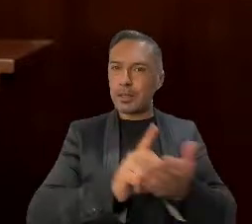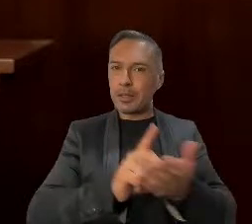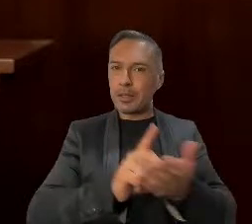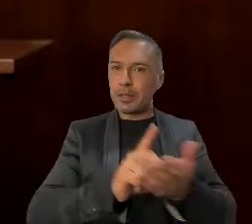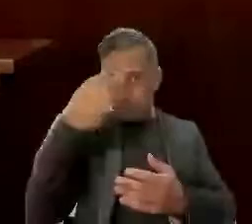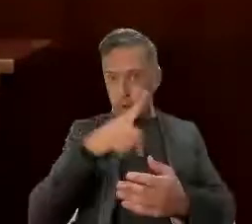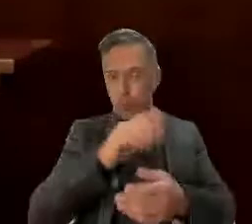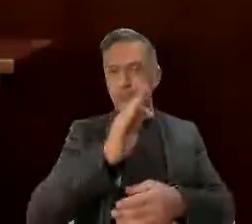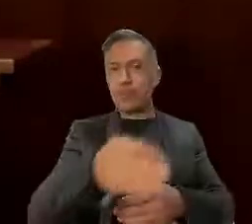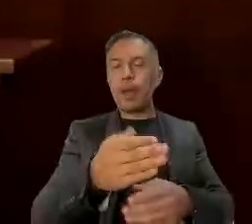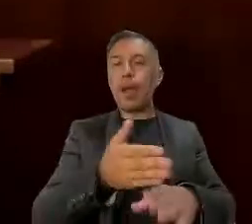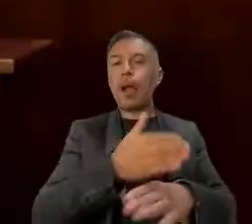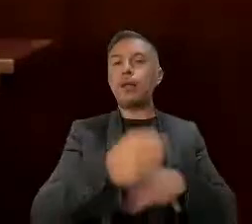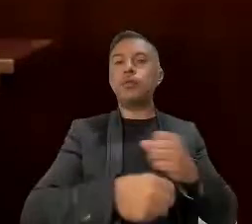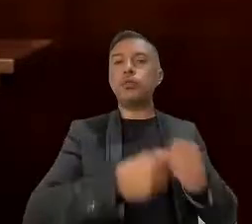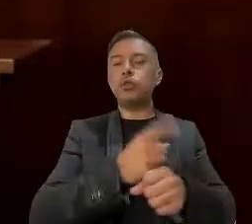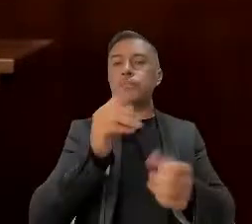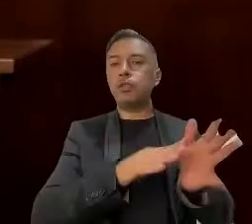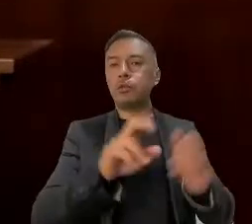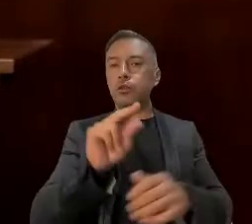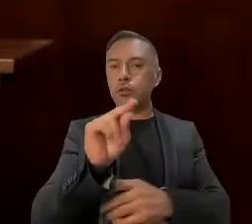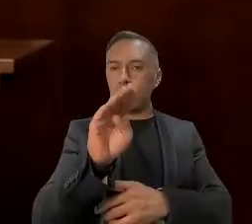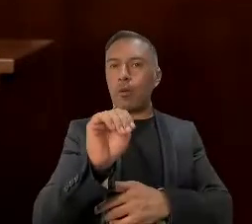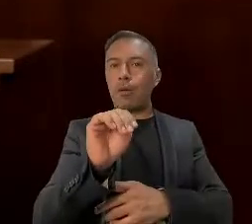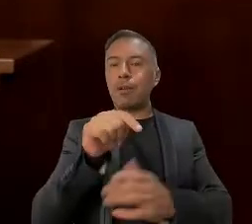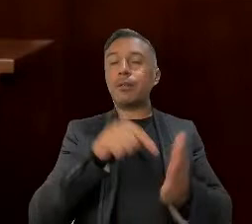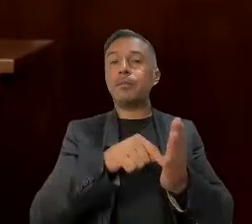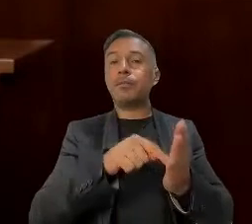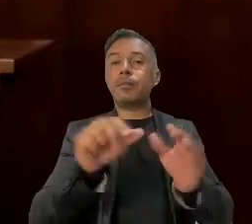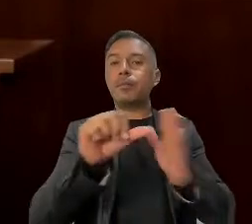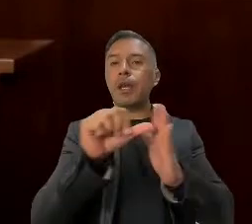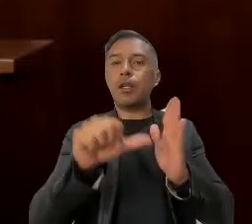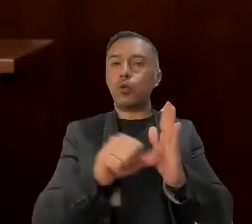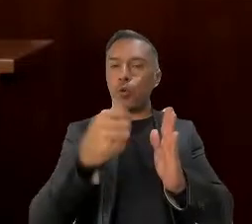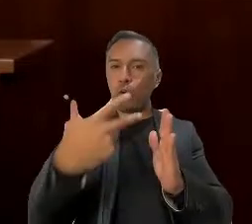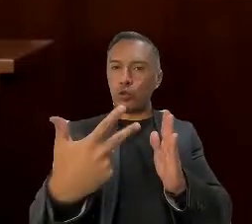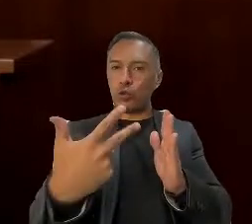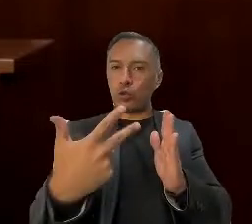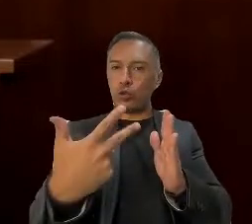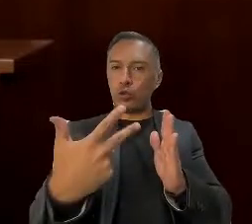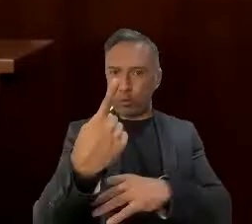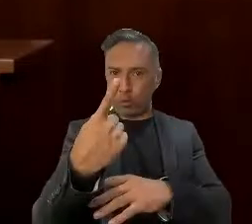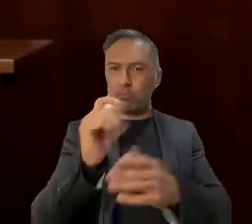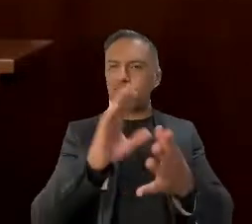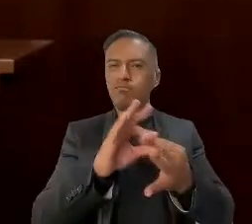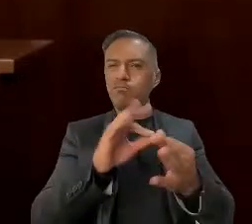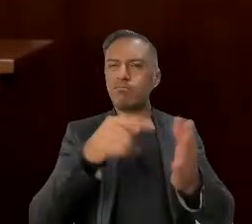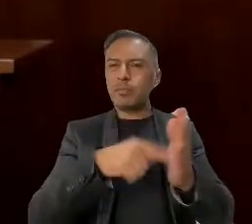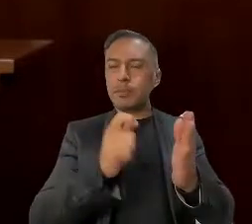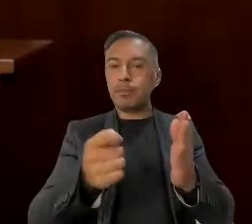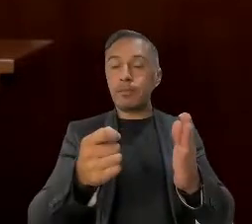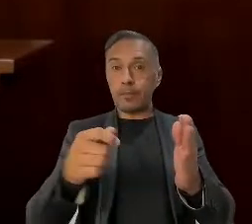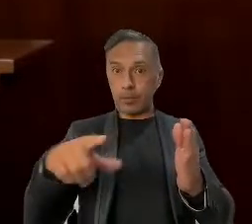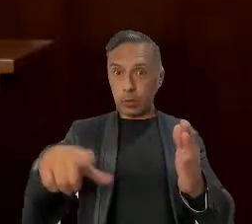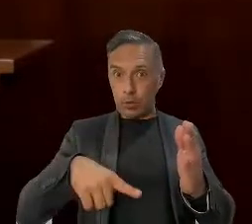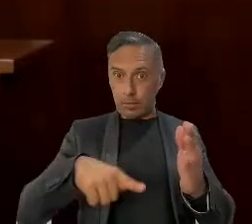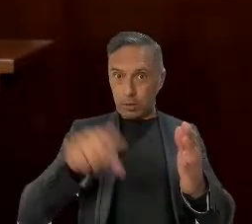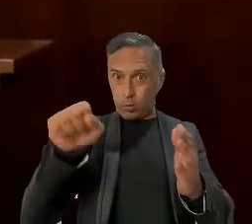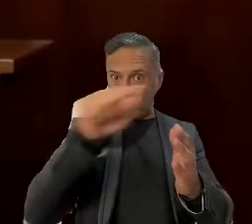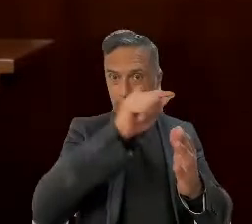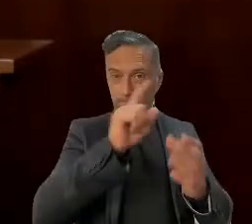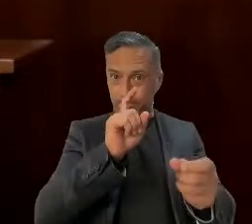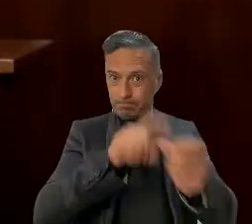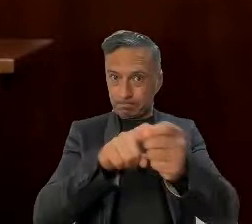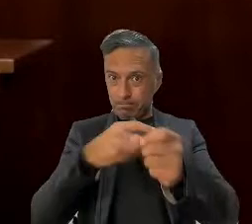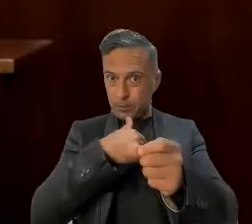1989 misma que señala en su artículo ocho numeral uno que los estados parte comprometen a respetar el